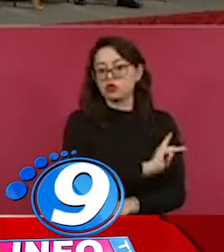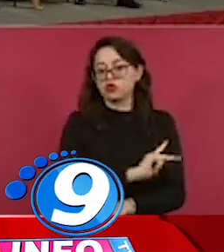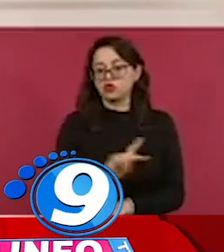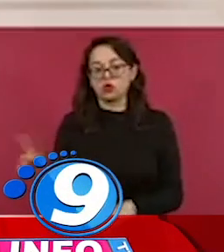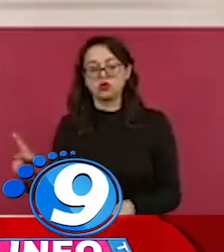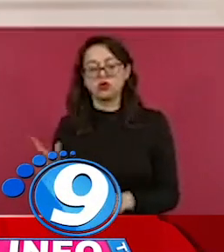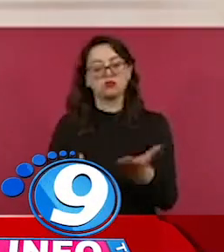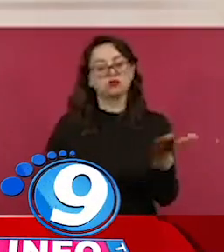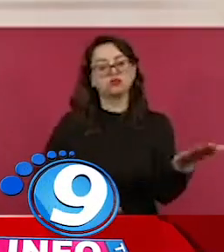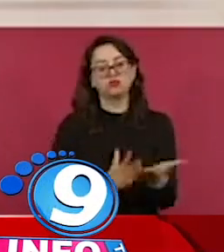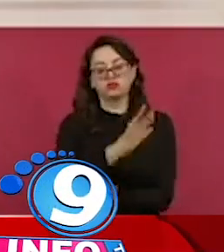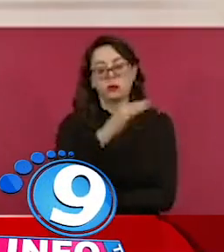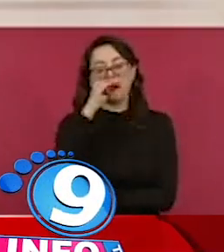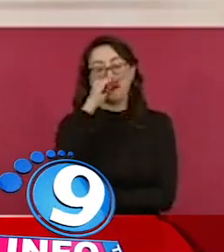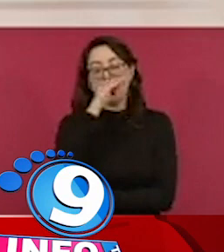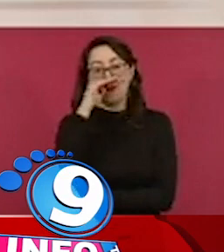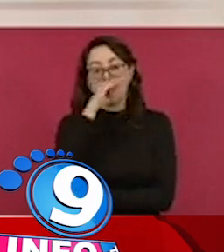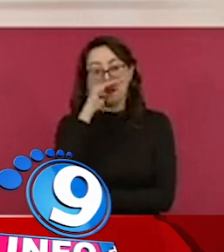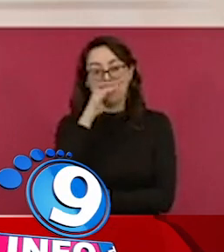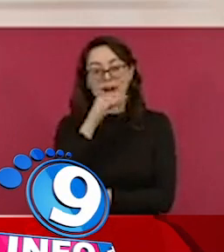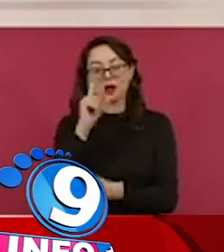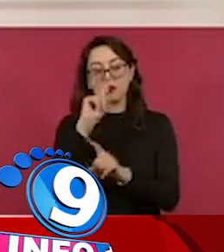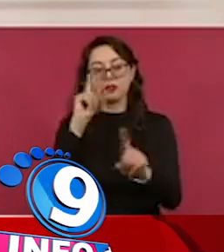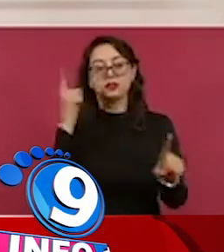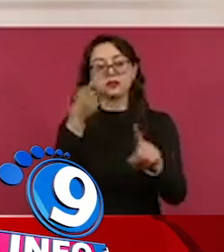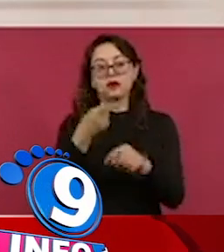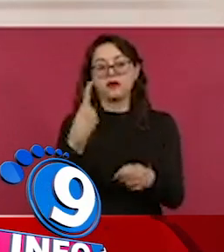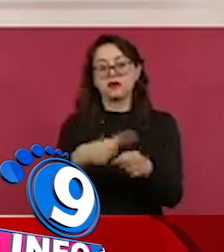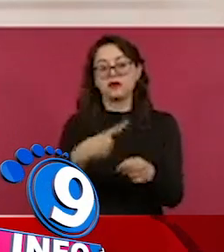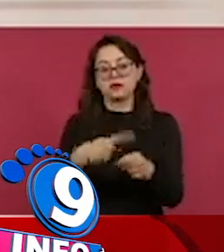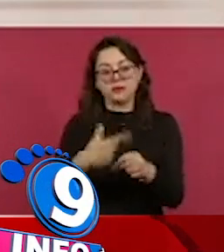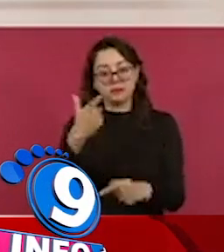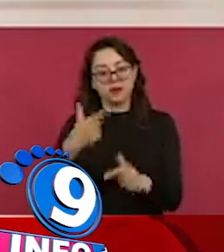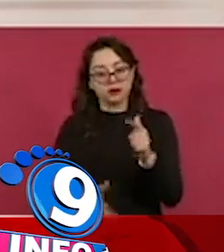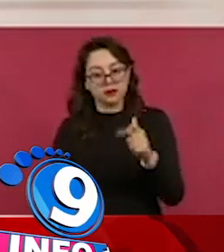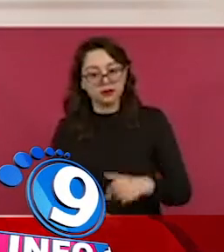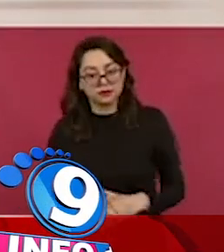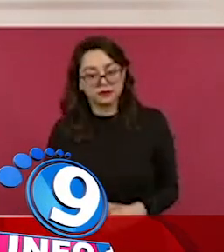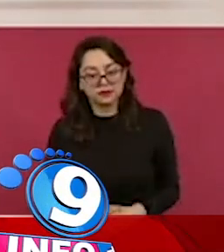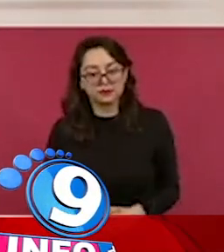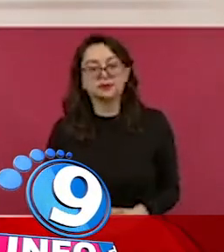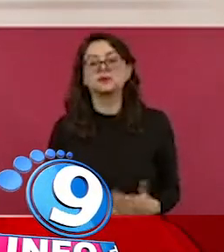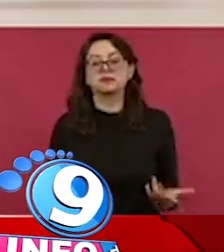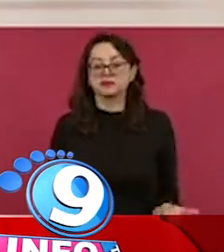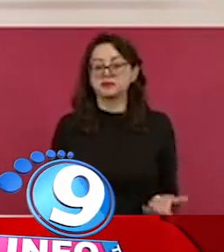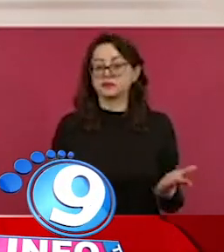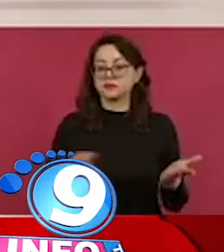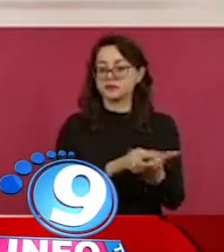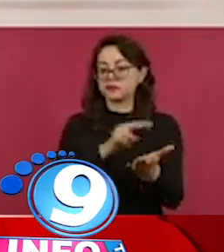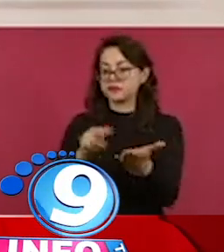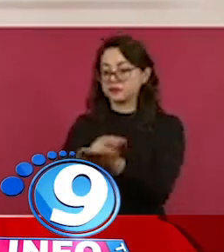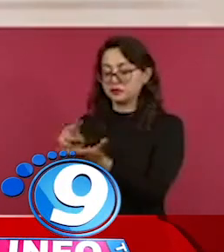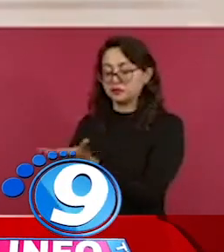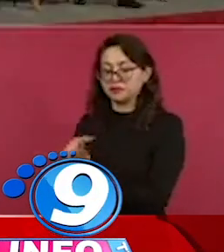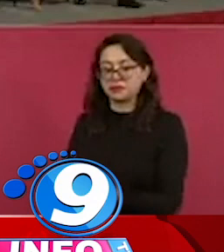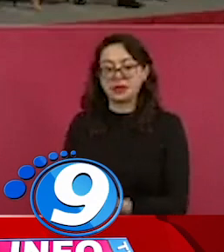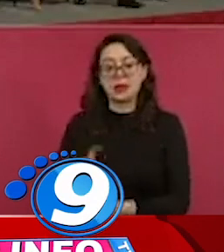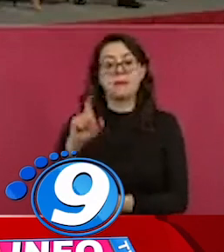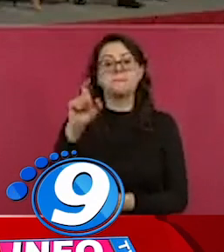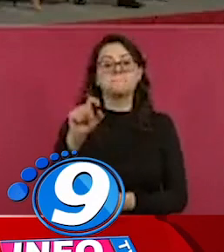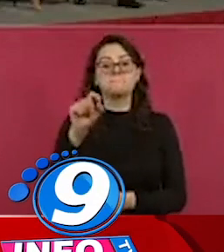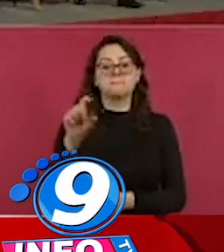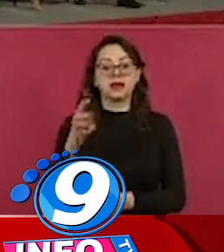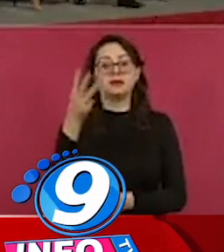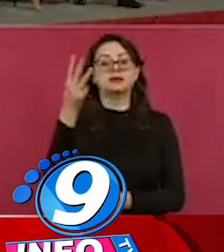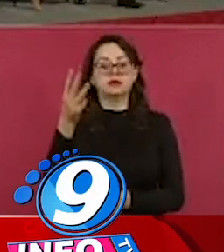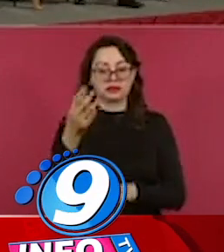gratuito y preventivo con esta firma ya tenemos un universo son 23 estados que están